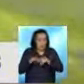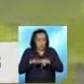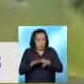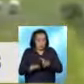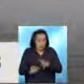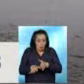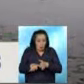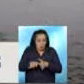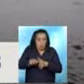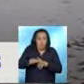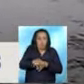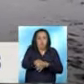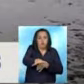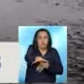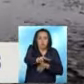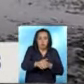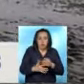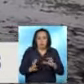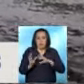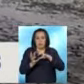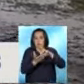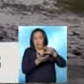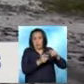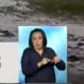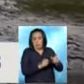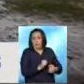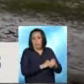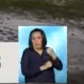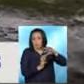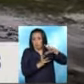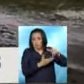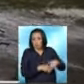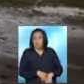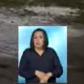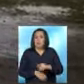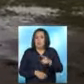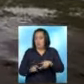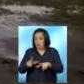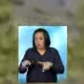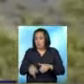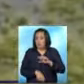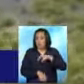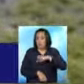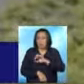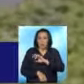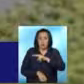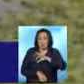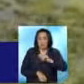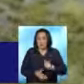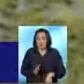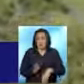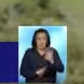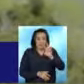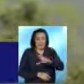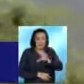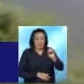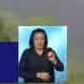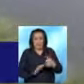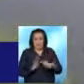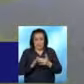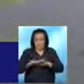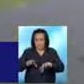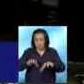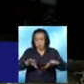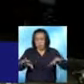río más caudaloso del mundo, siendo el distrito de Punchana el más afectado, ya que existe más de 30 asentamientos